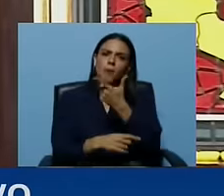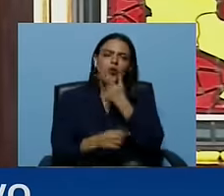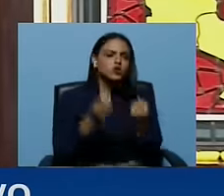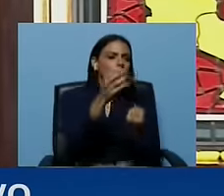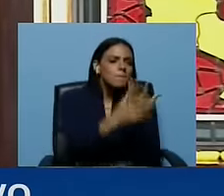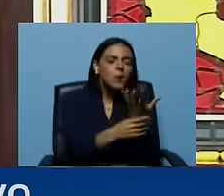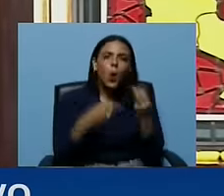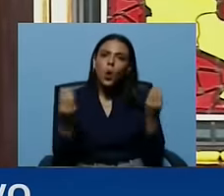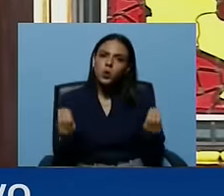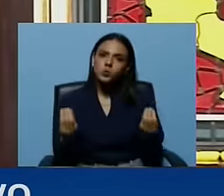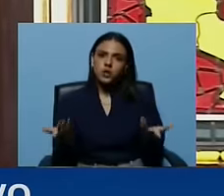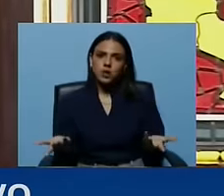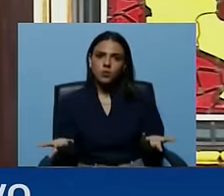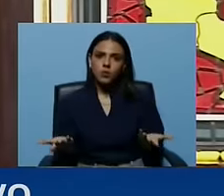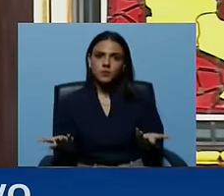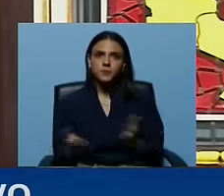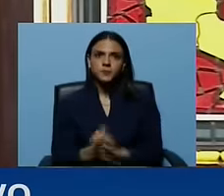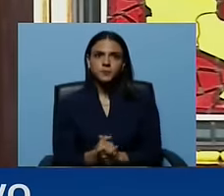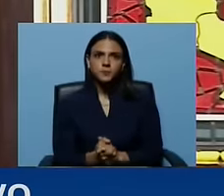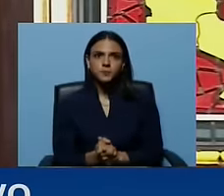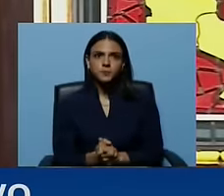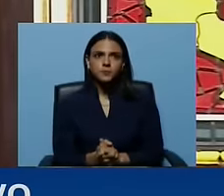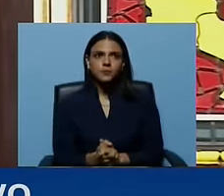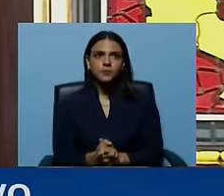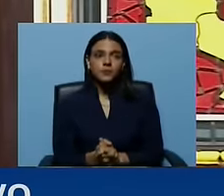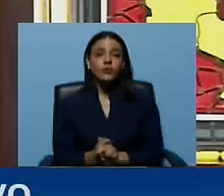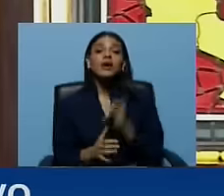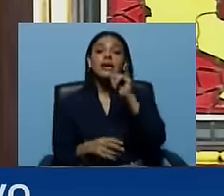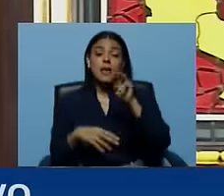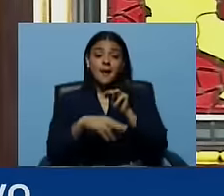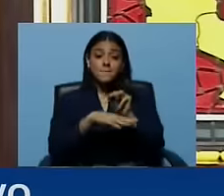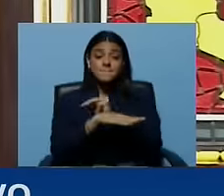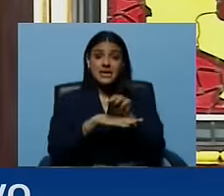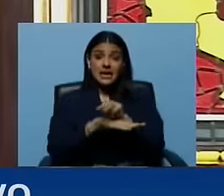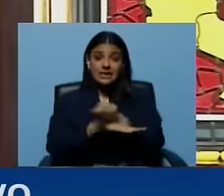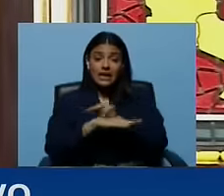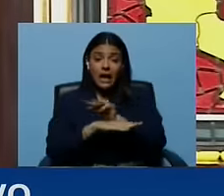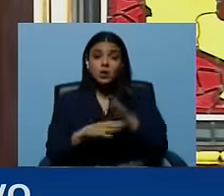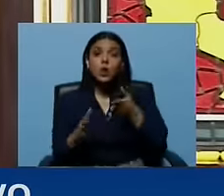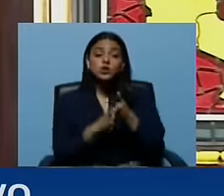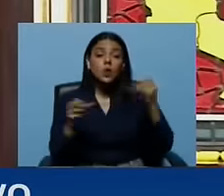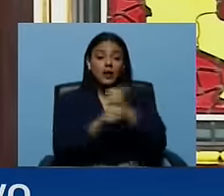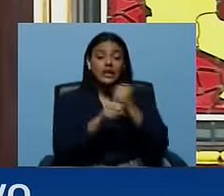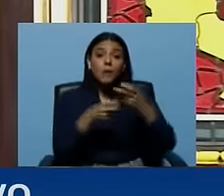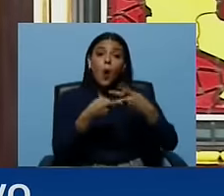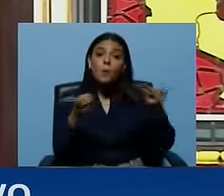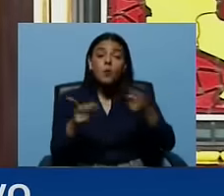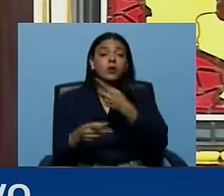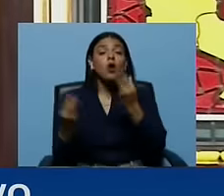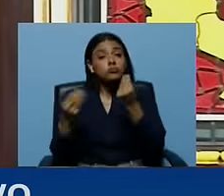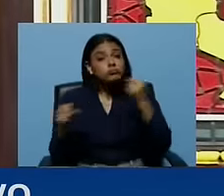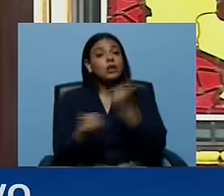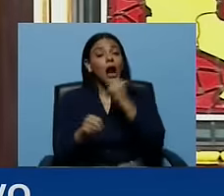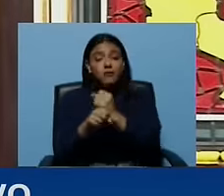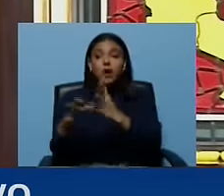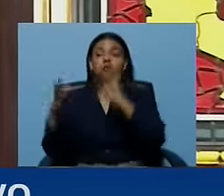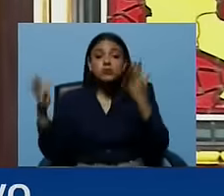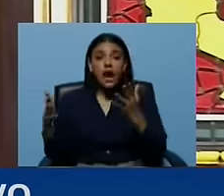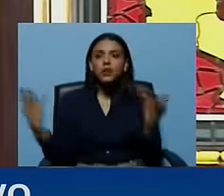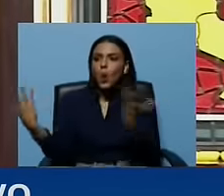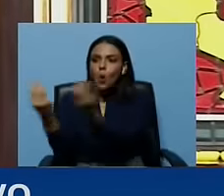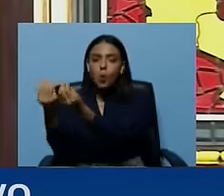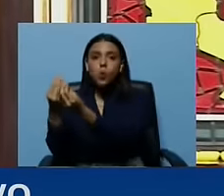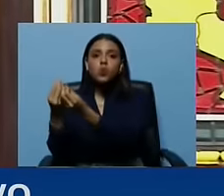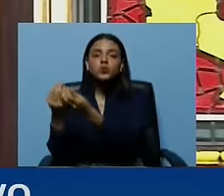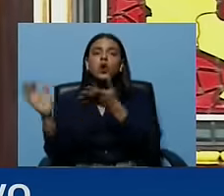productivo, además. Y en el Ministerio de Obras Públicas, que tiene tanta tarea junto a ustedes en